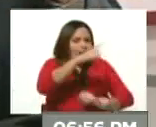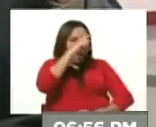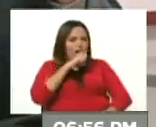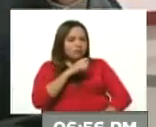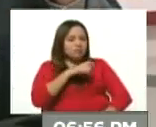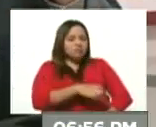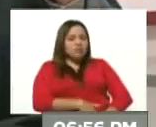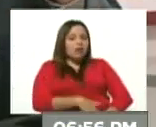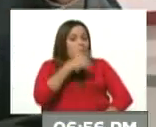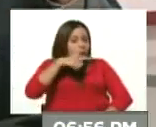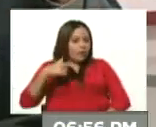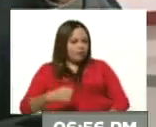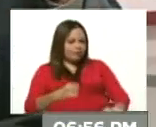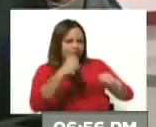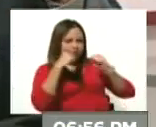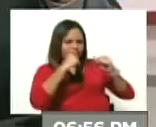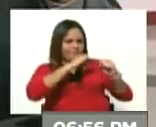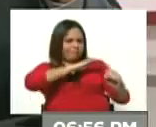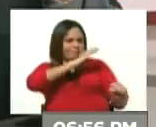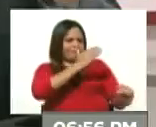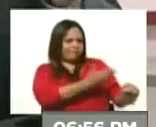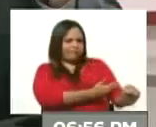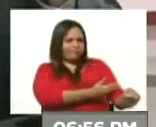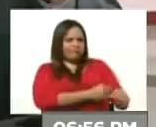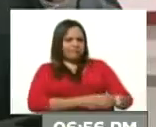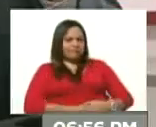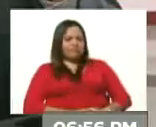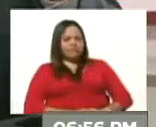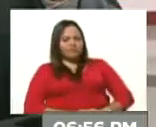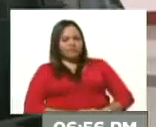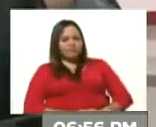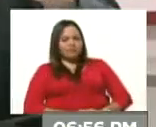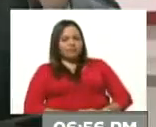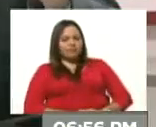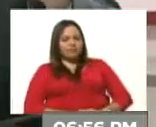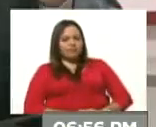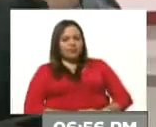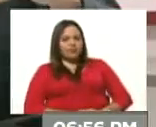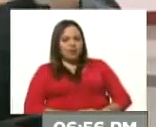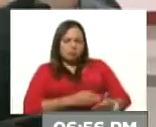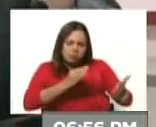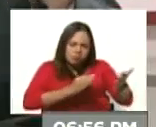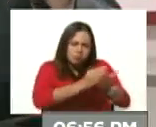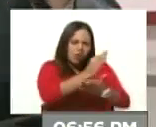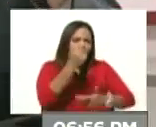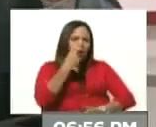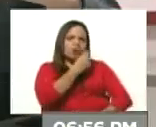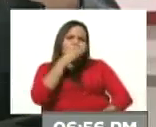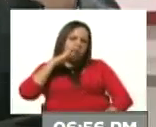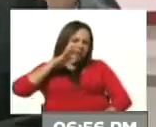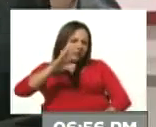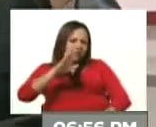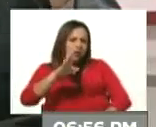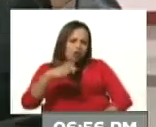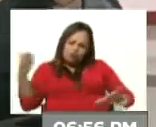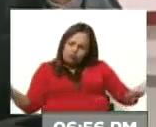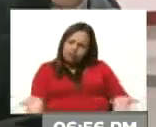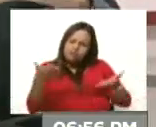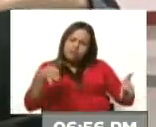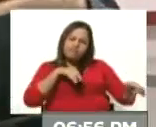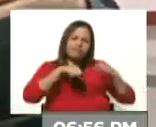pueblo valiente fuerte consecuente comprometido vigoroso